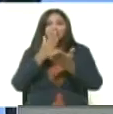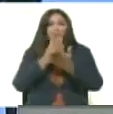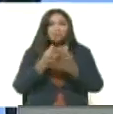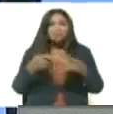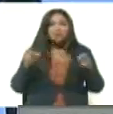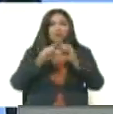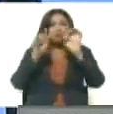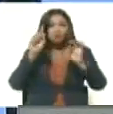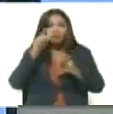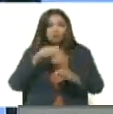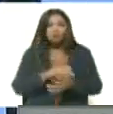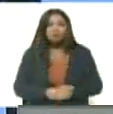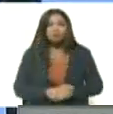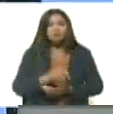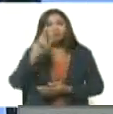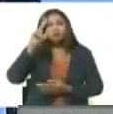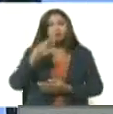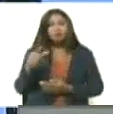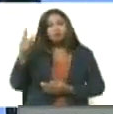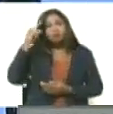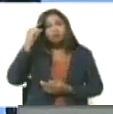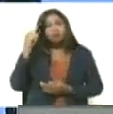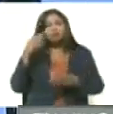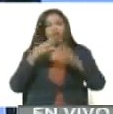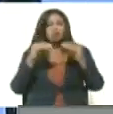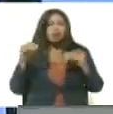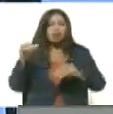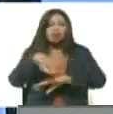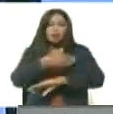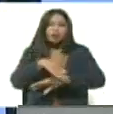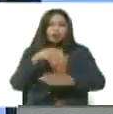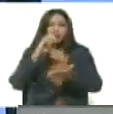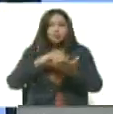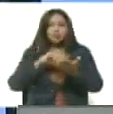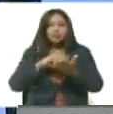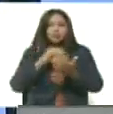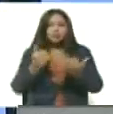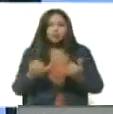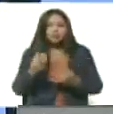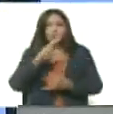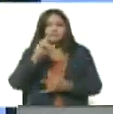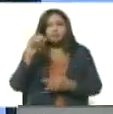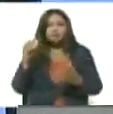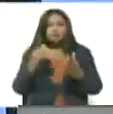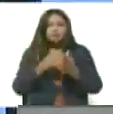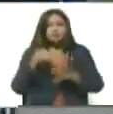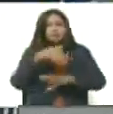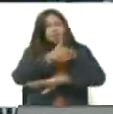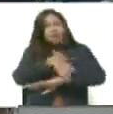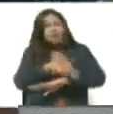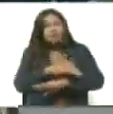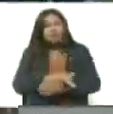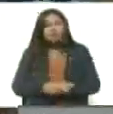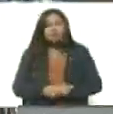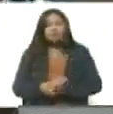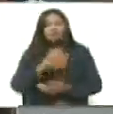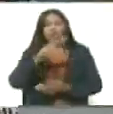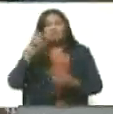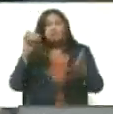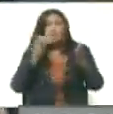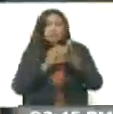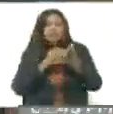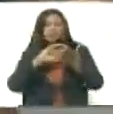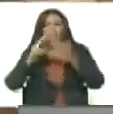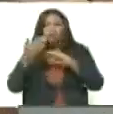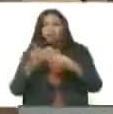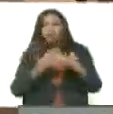de ustedes todos los días en todas las calles de Miranda, en las 30.000 calles, en las 4.000 comunidades,